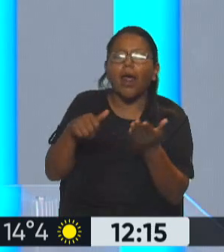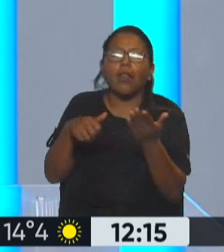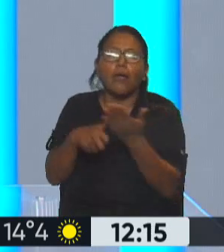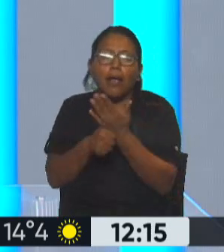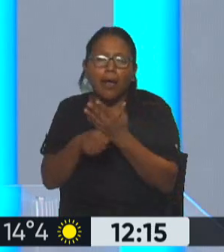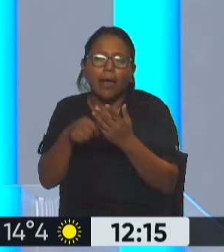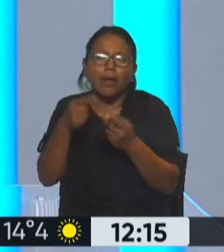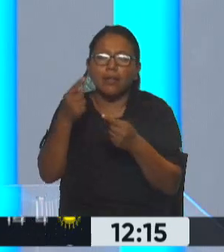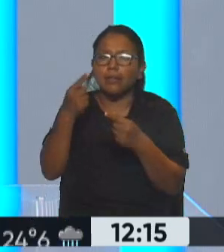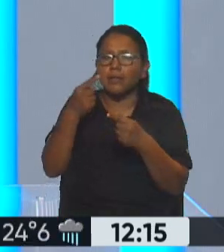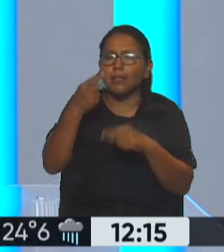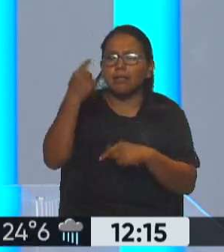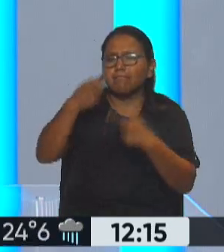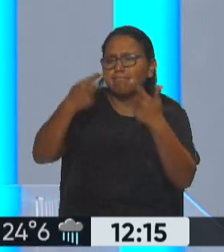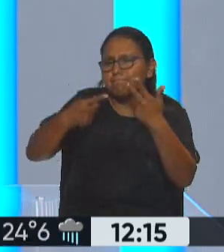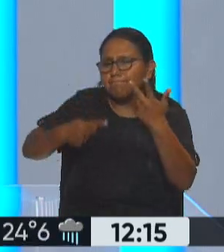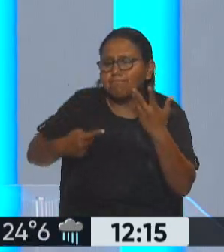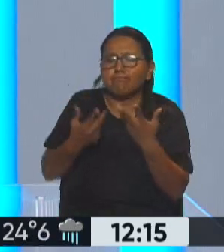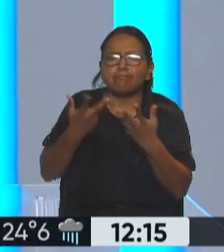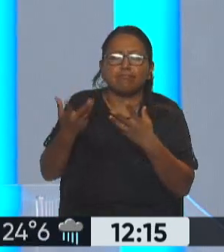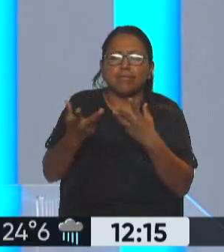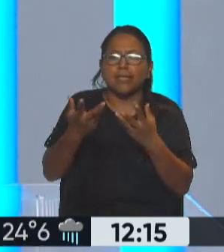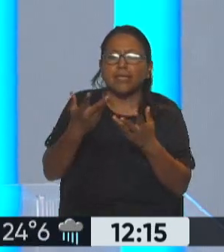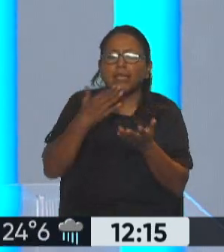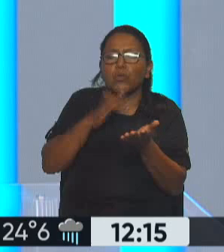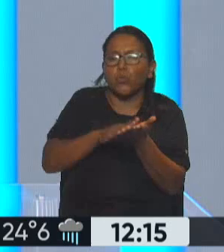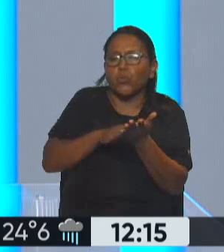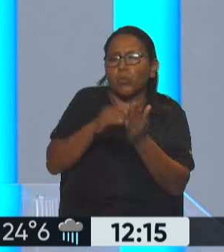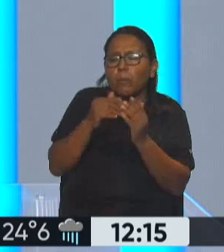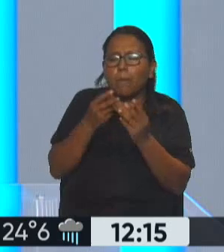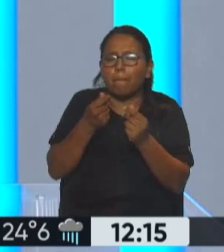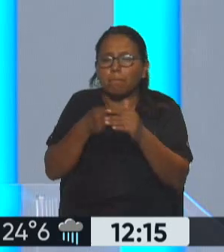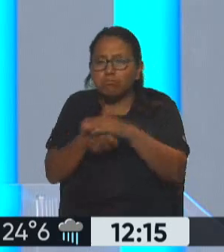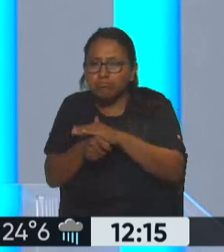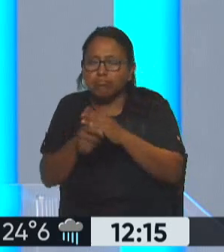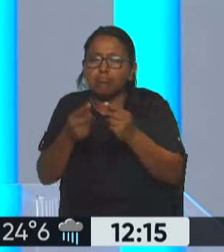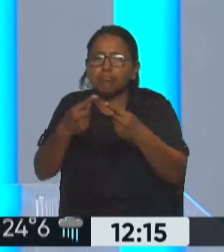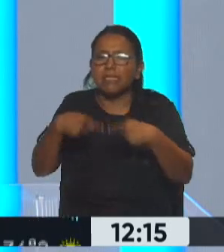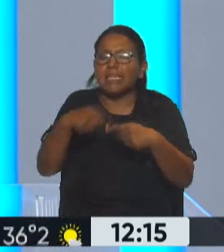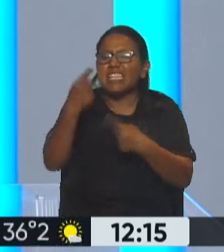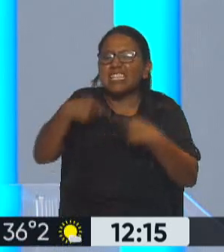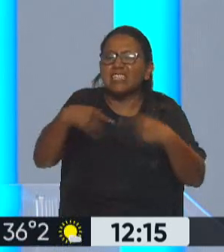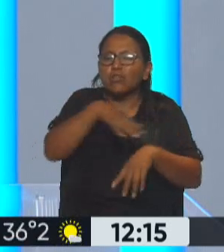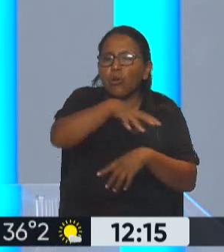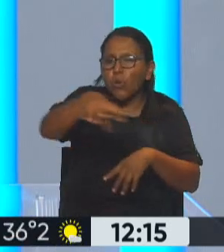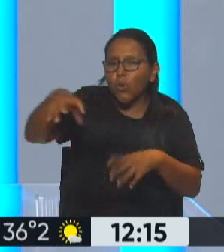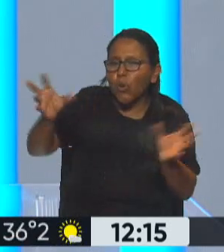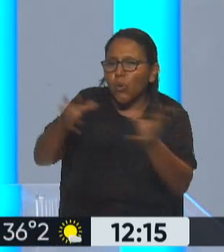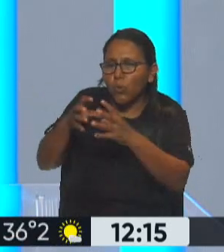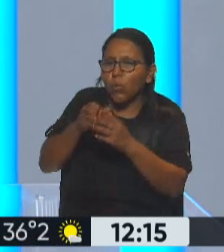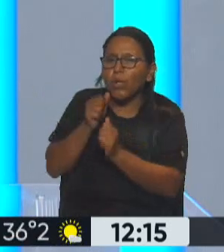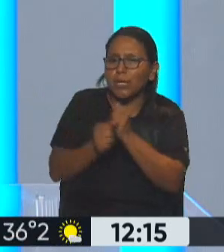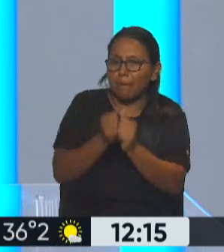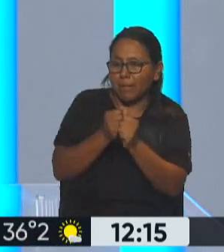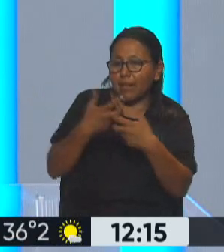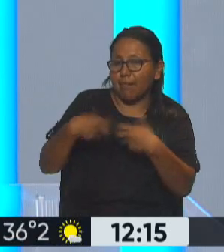de contrabando de diversas índoles, de facturación o subfacturación de diversas índoles en distintos rubros y en distintas empresas.